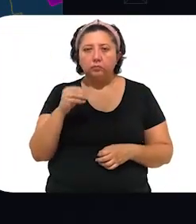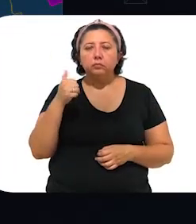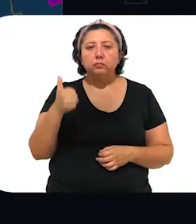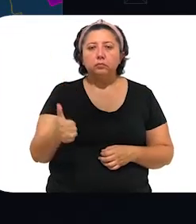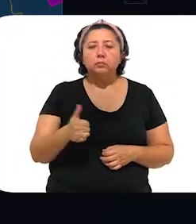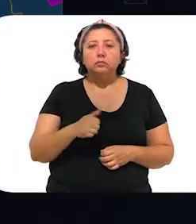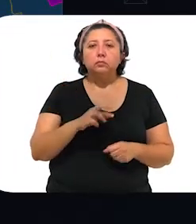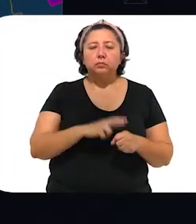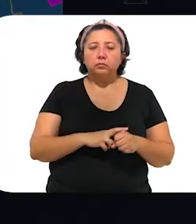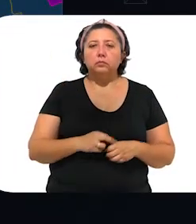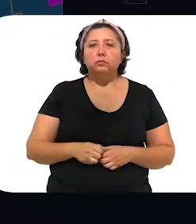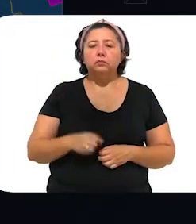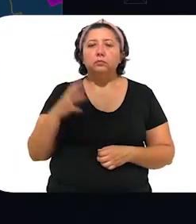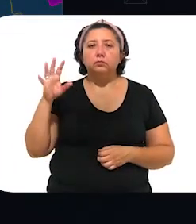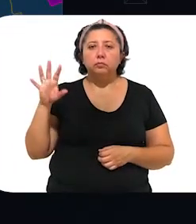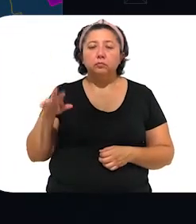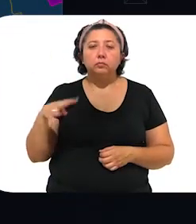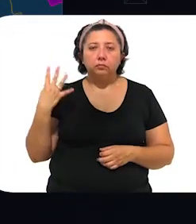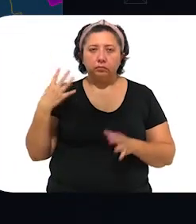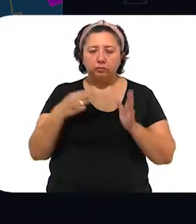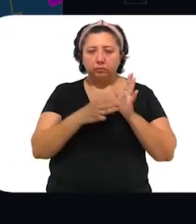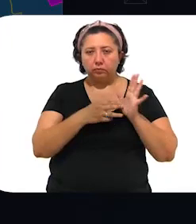9.996 en la zona sur,